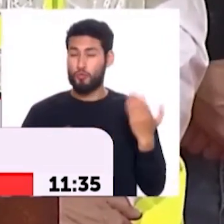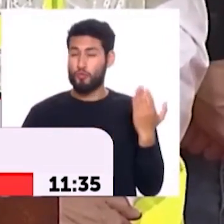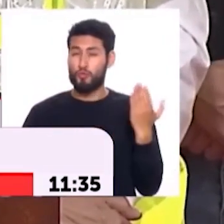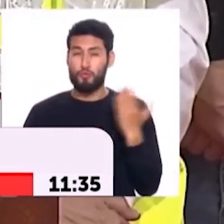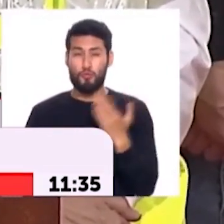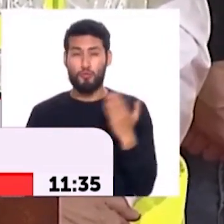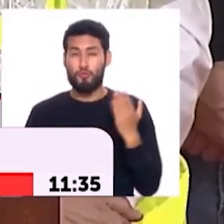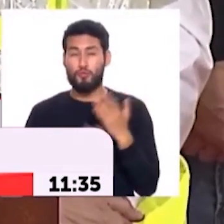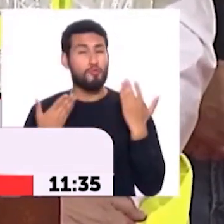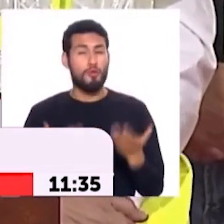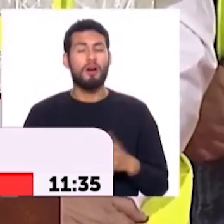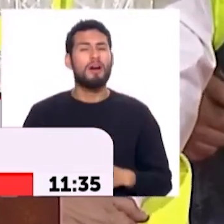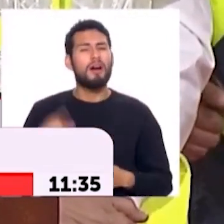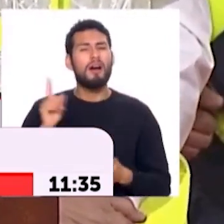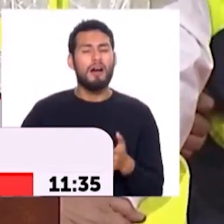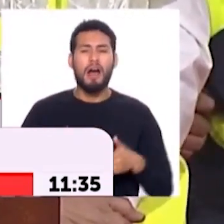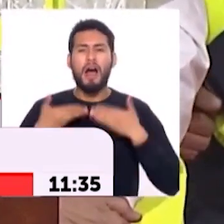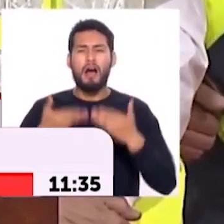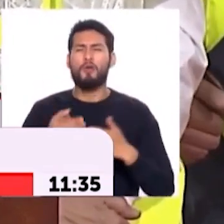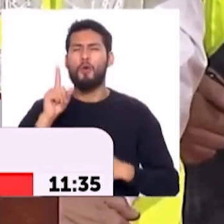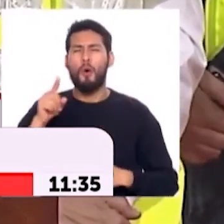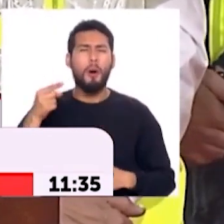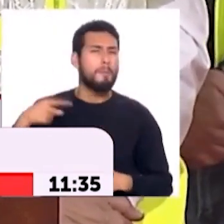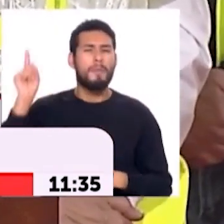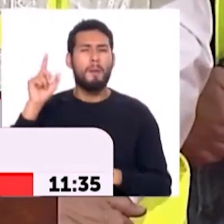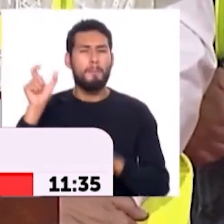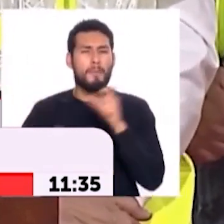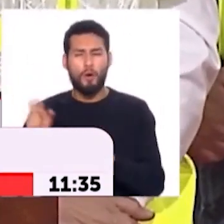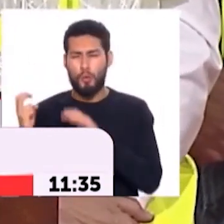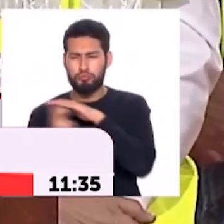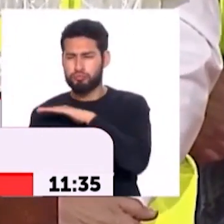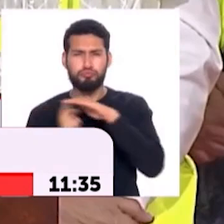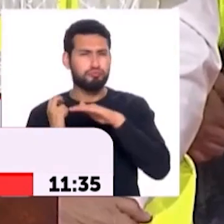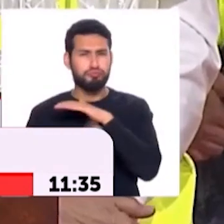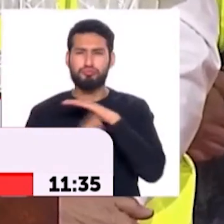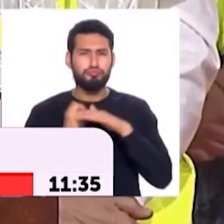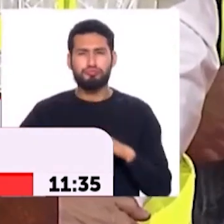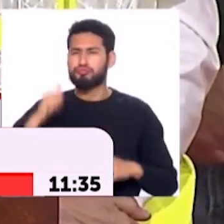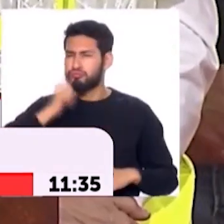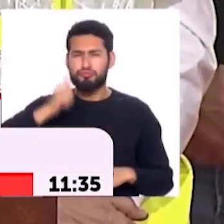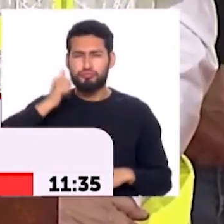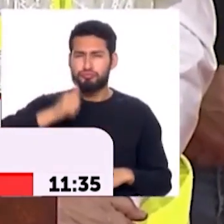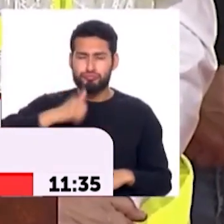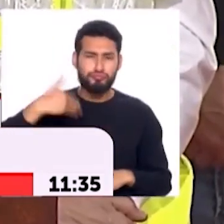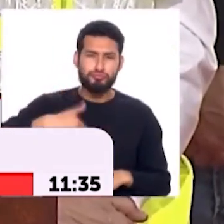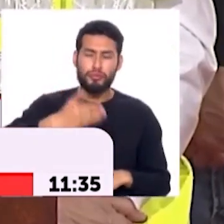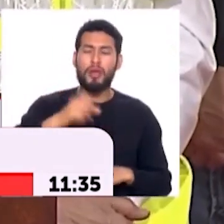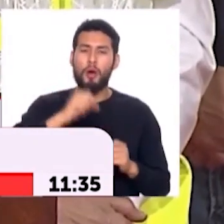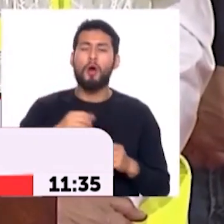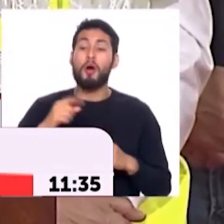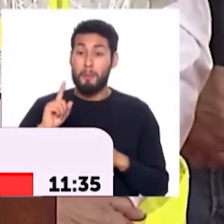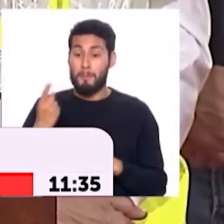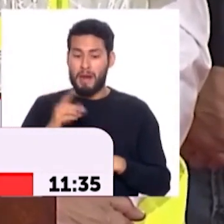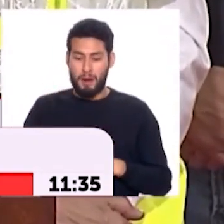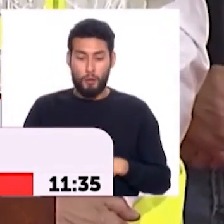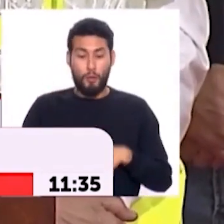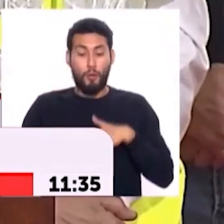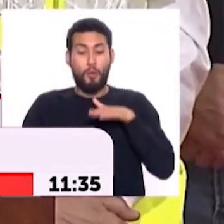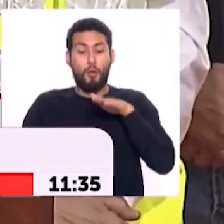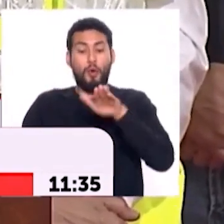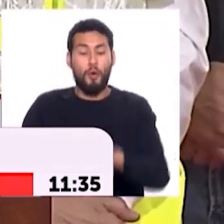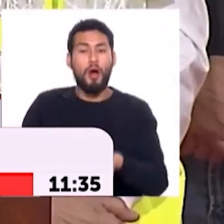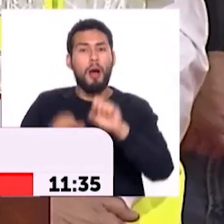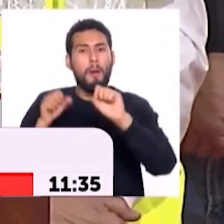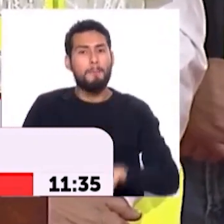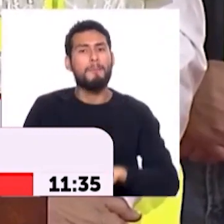de la línea 2 del metro de Lima y la llegada a este punto de la tuneladora Micaela, el punto en donde me